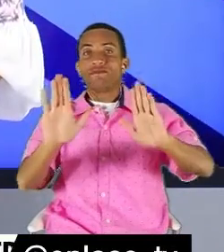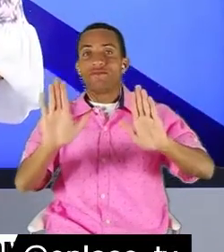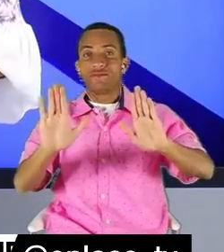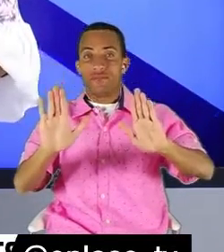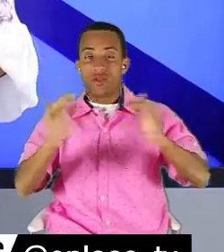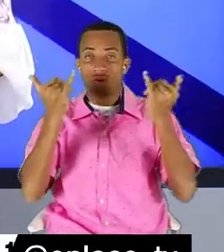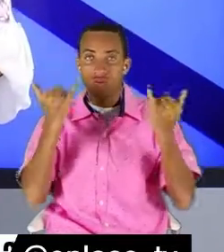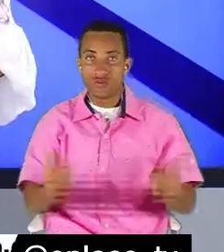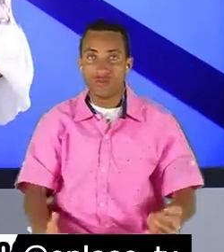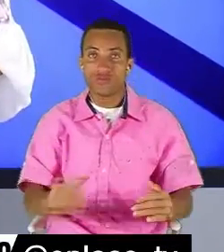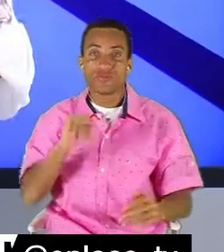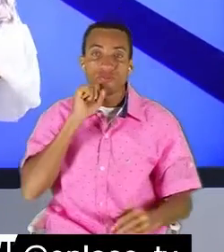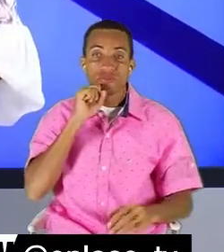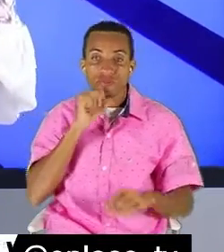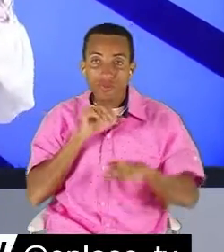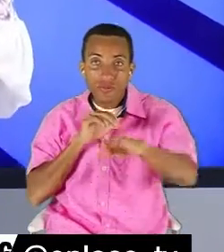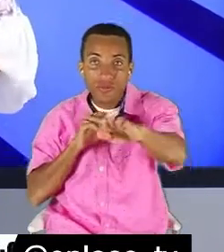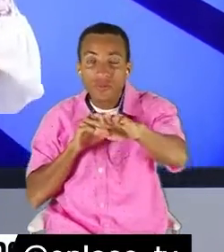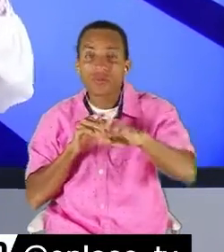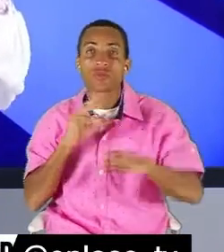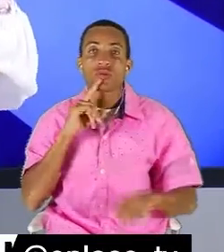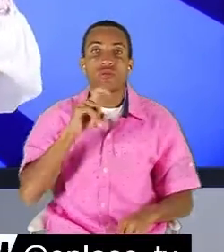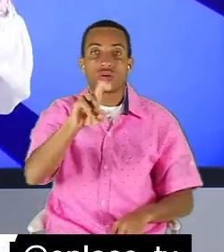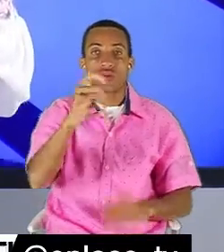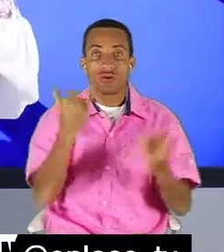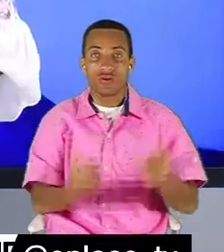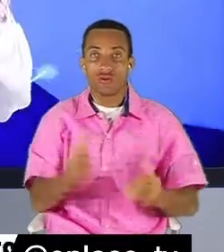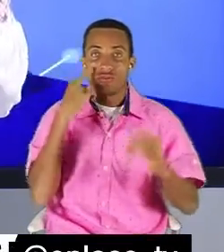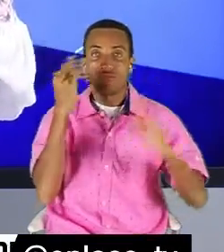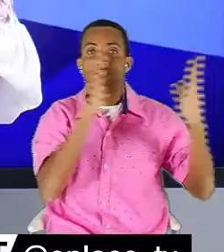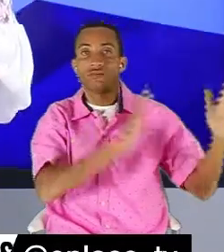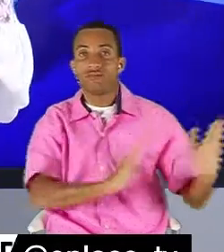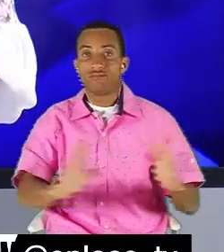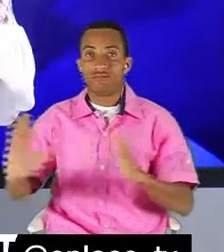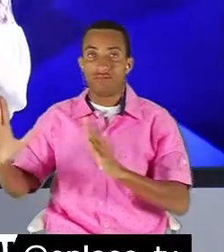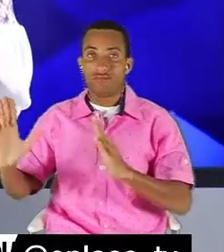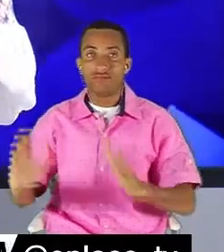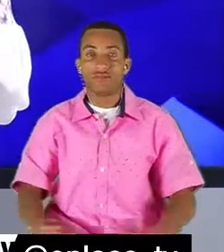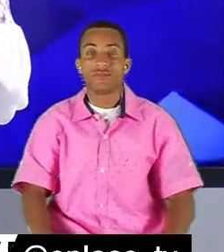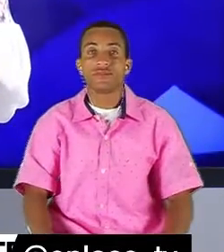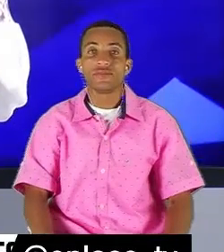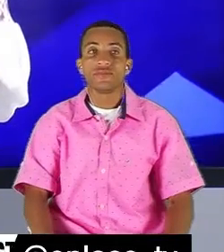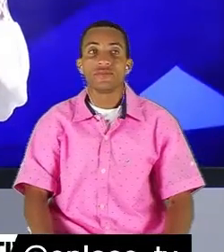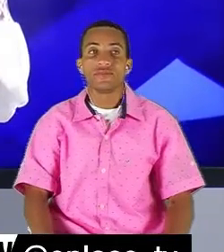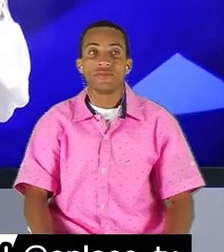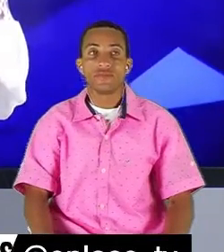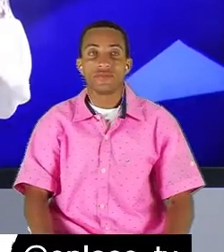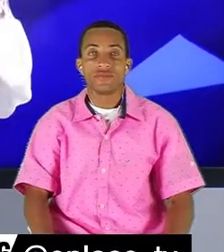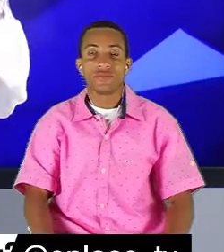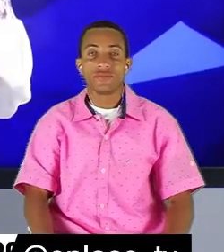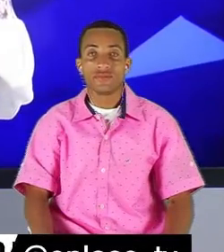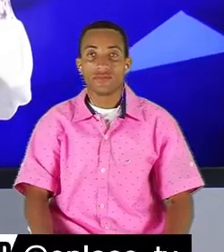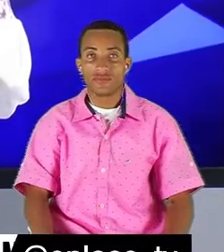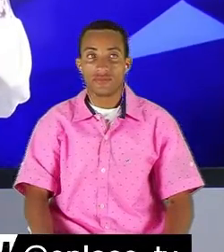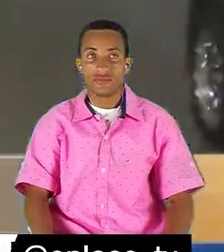Bermeja, Bucaramanga. Estas y otras informaciones serán trabajadas en la presente emisión. Muy atentos, bienvenidos a Enlace